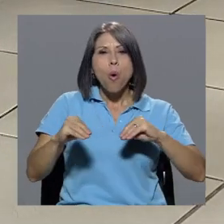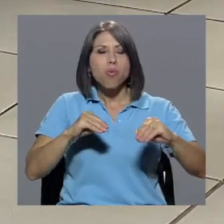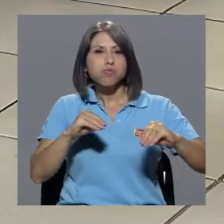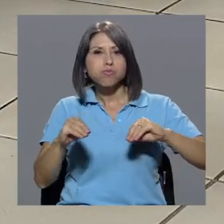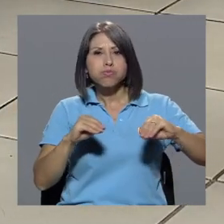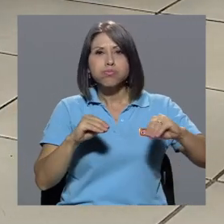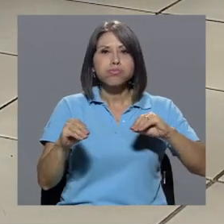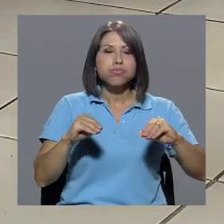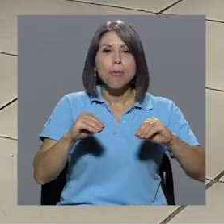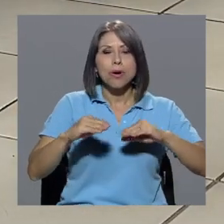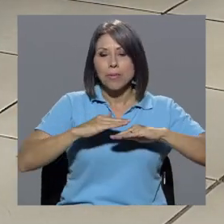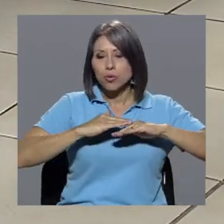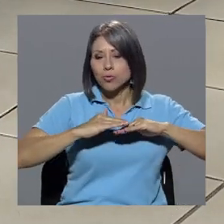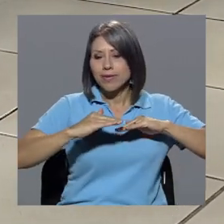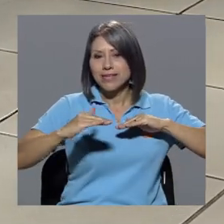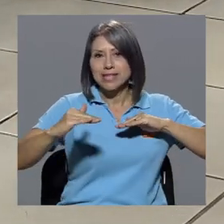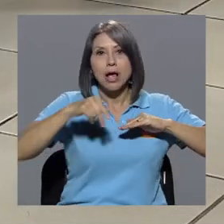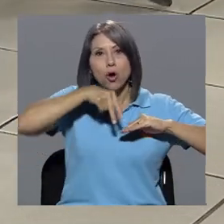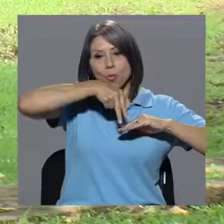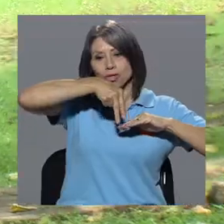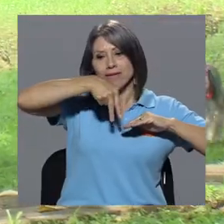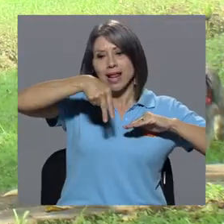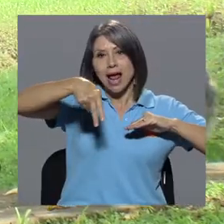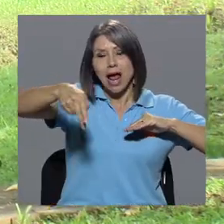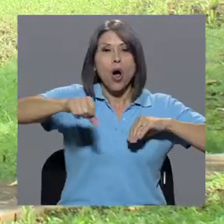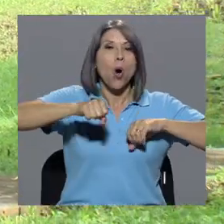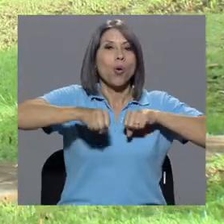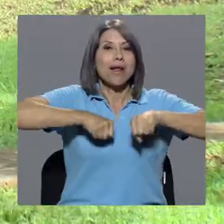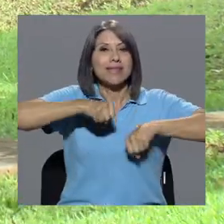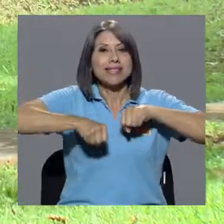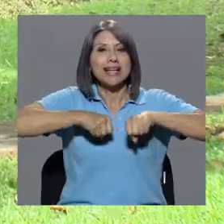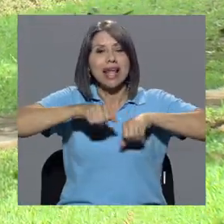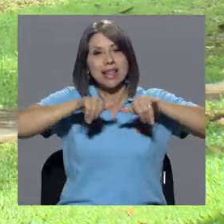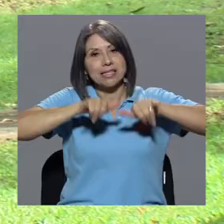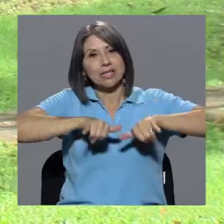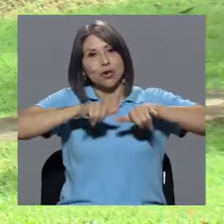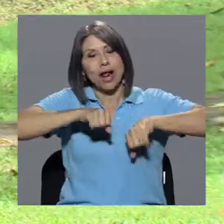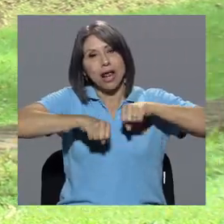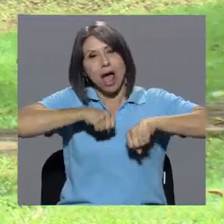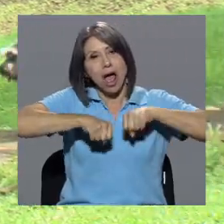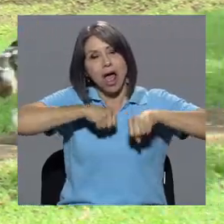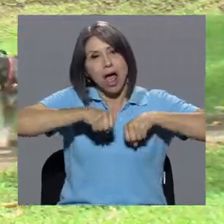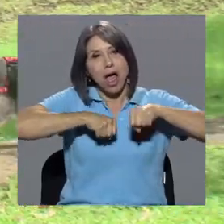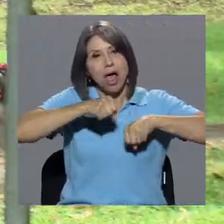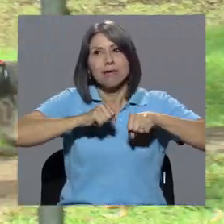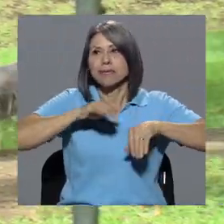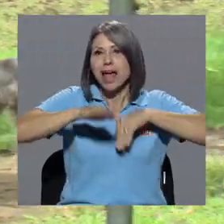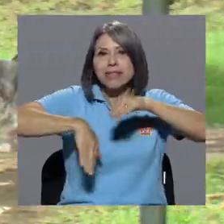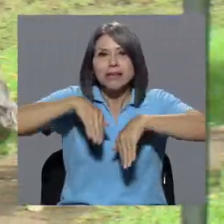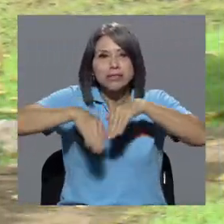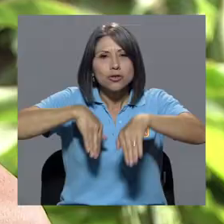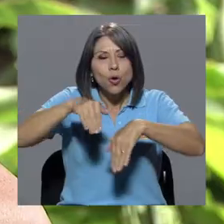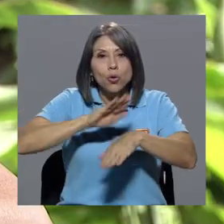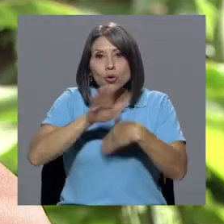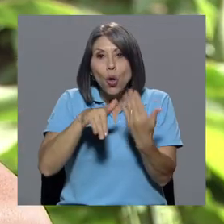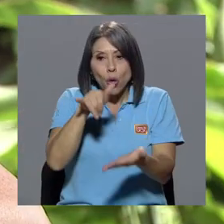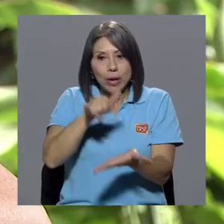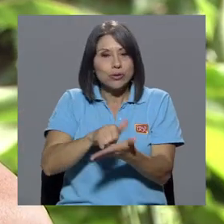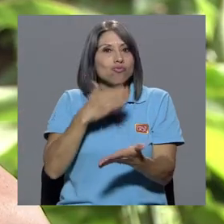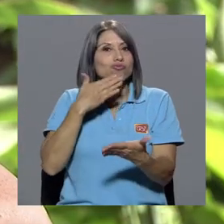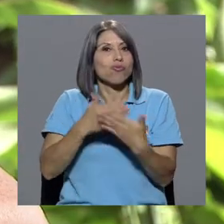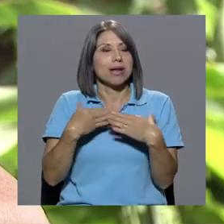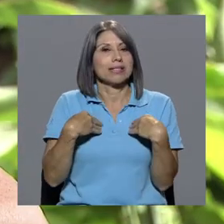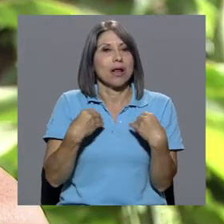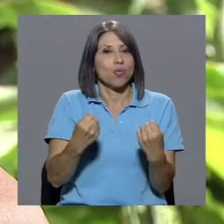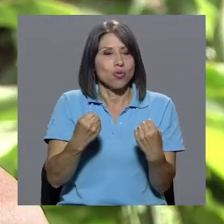ejercicio sobre una superficie plana, caminar sobre plano, una bicicleta estacionaria, ¿verdad? Todo esto, natación, todo eso nos va a permitir